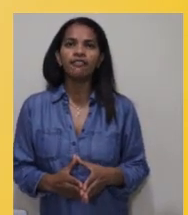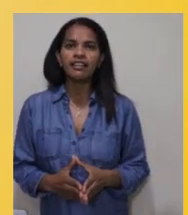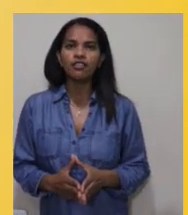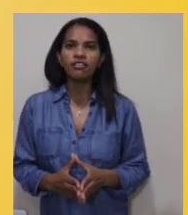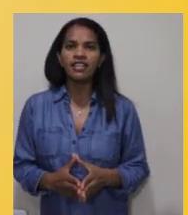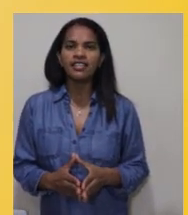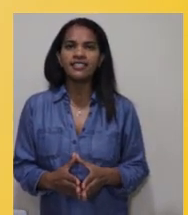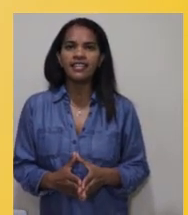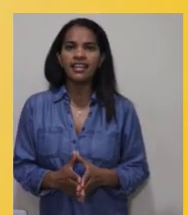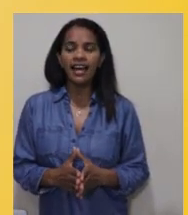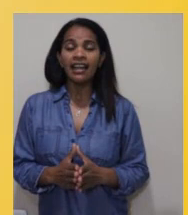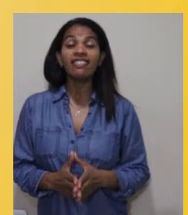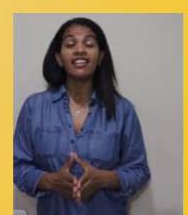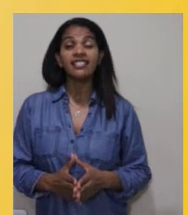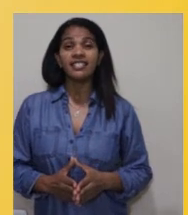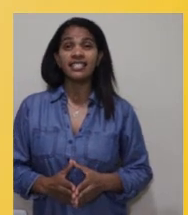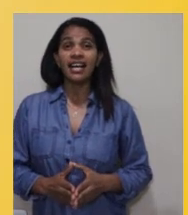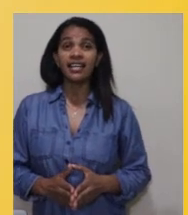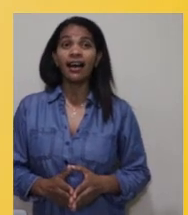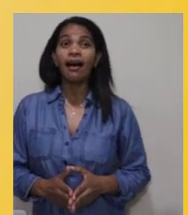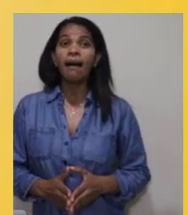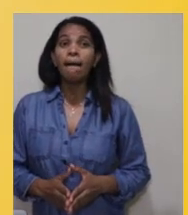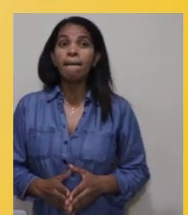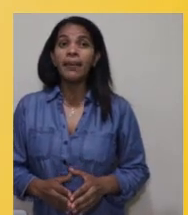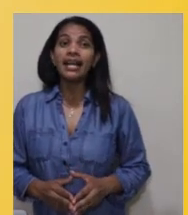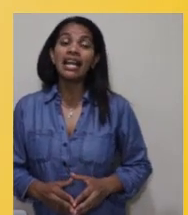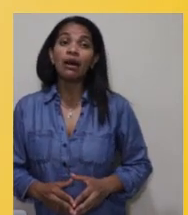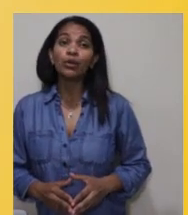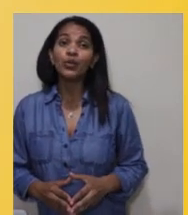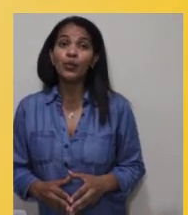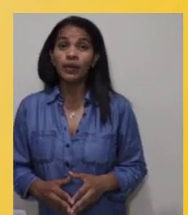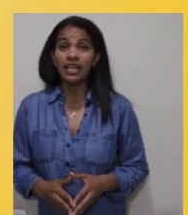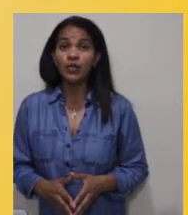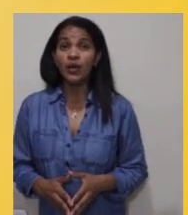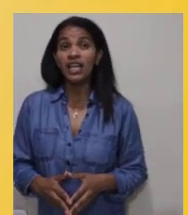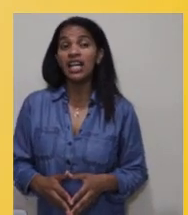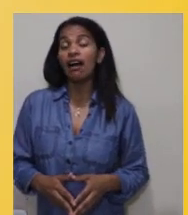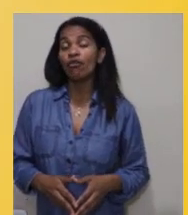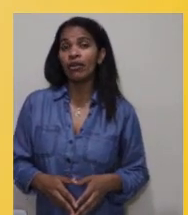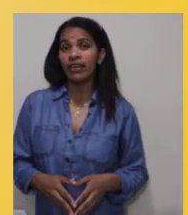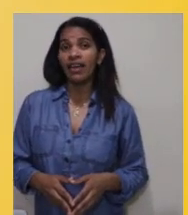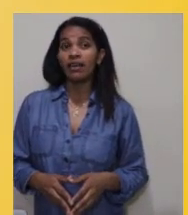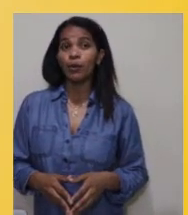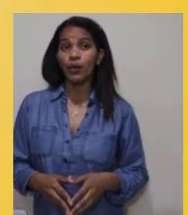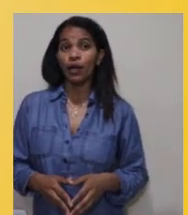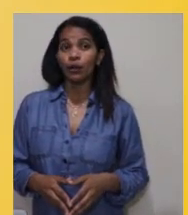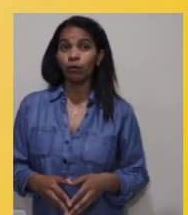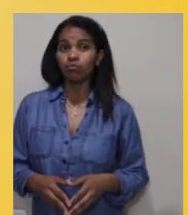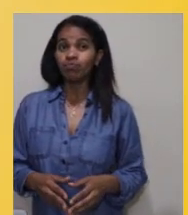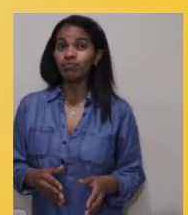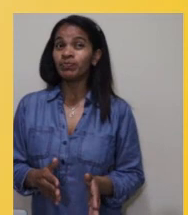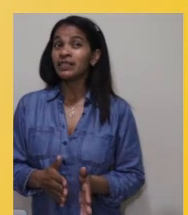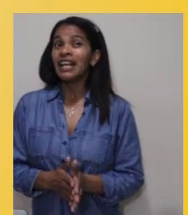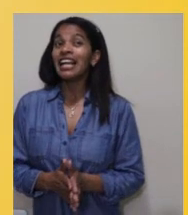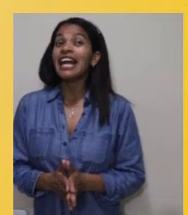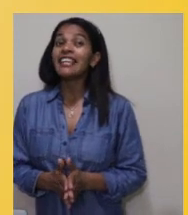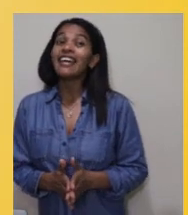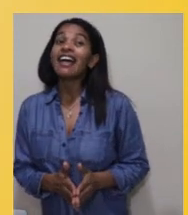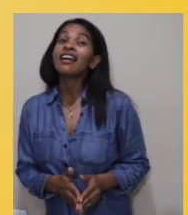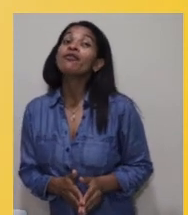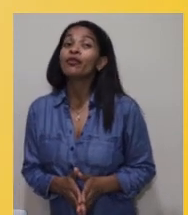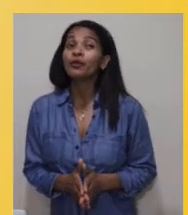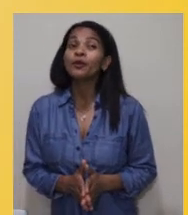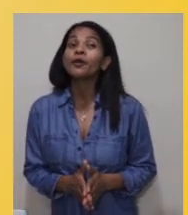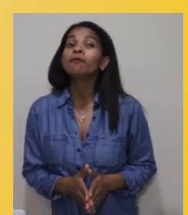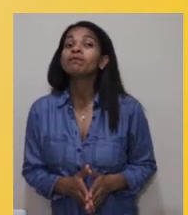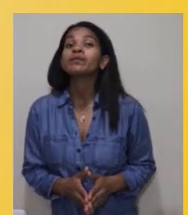la motivación inicial necesaria para la autosuperación y la búsqueda de proyectos. La